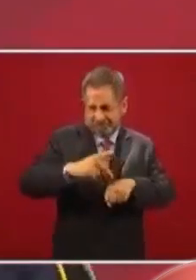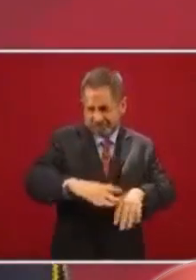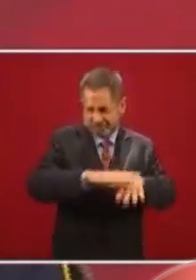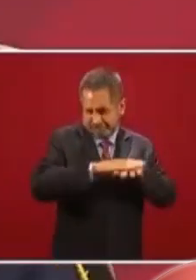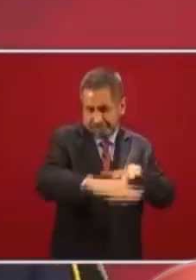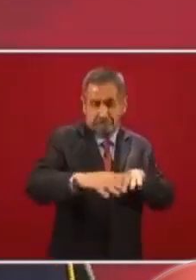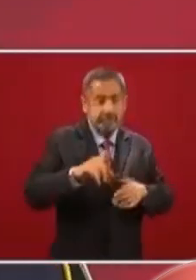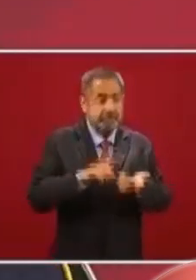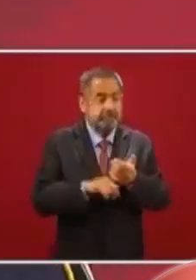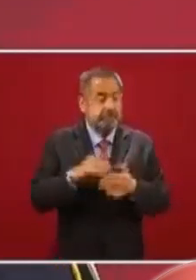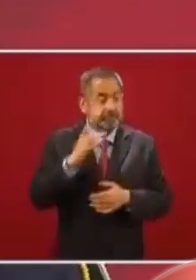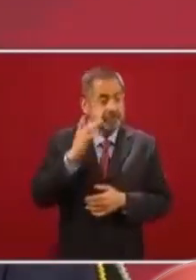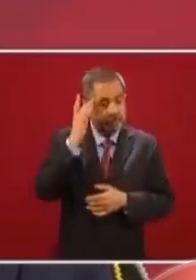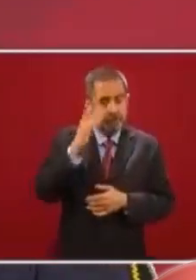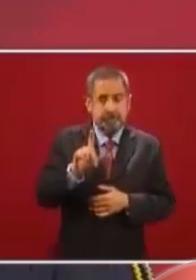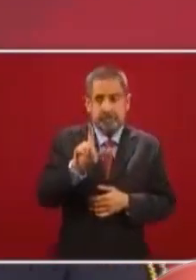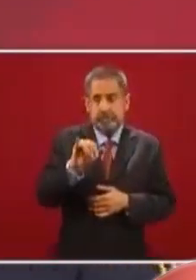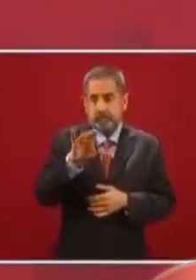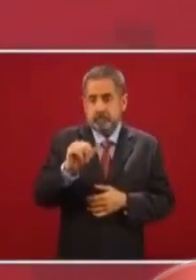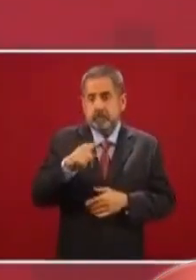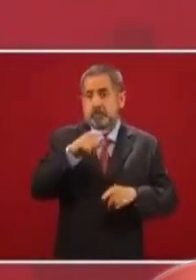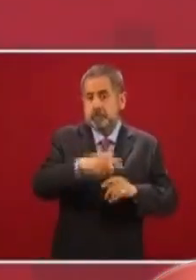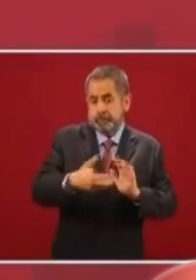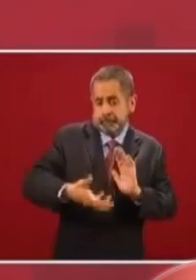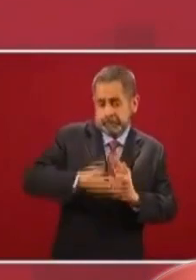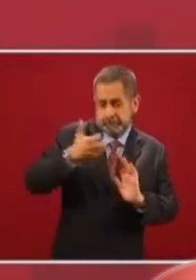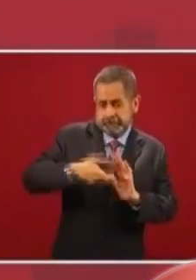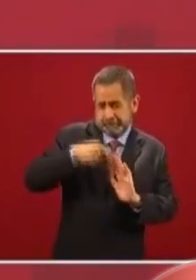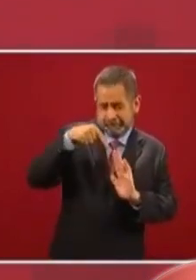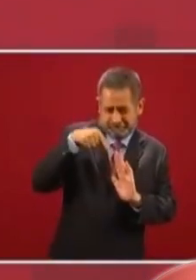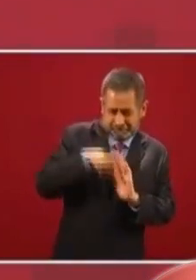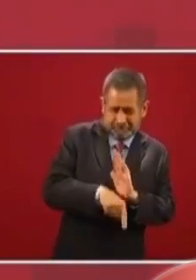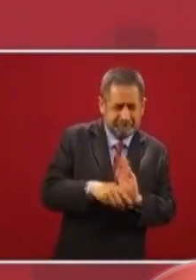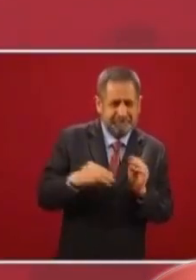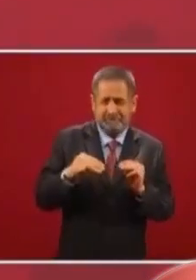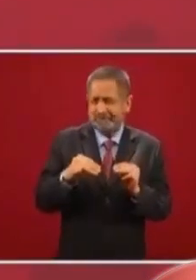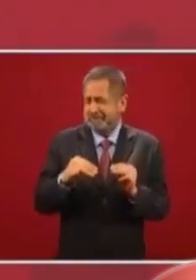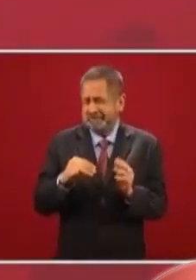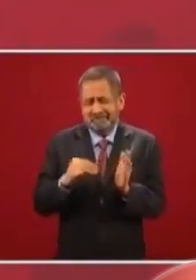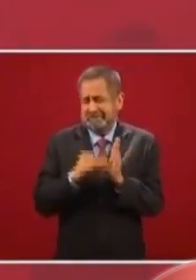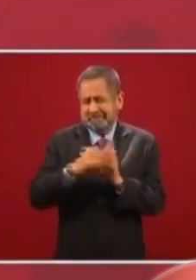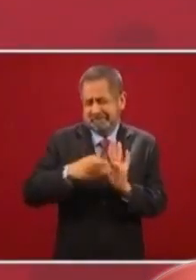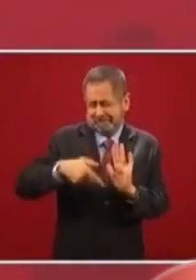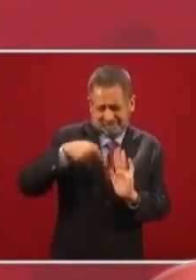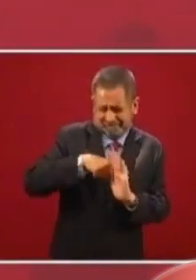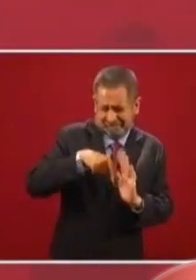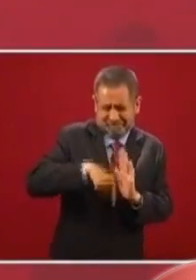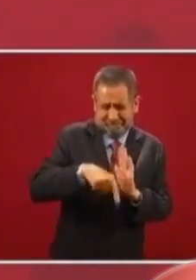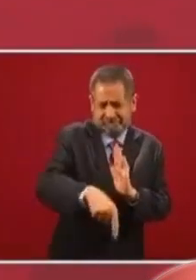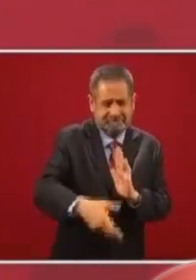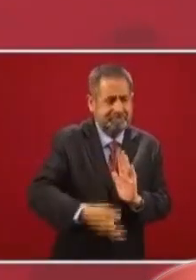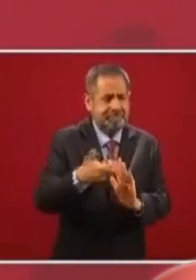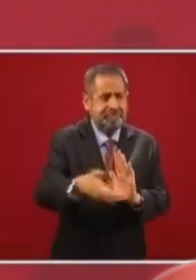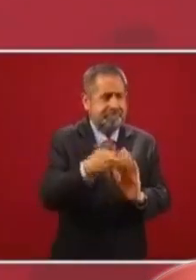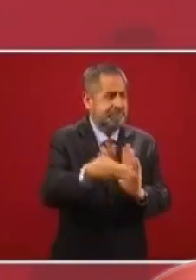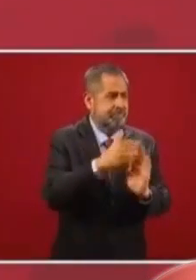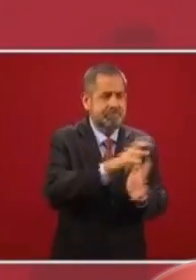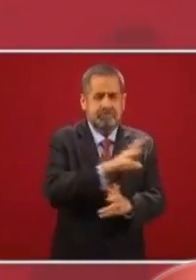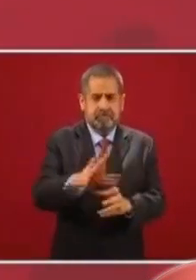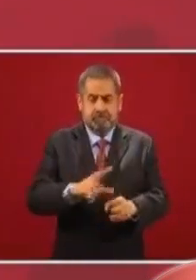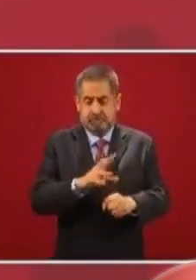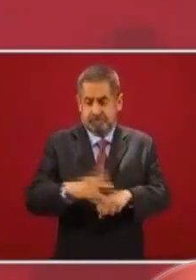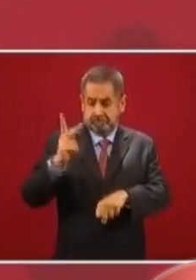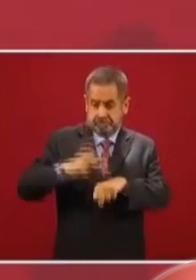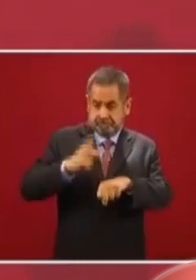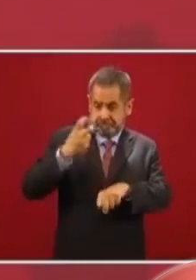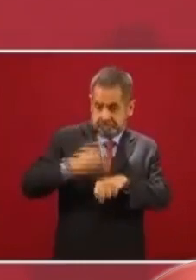Lucía son los trabajos de excavación, que son enormes, son millones de metros cúbicos. Una vez que tengamos la cimentación,